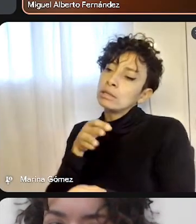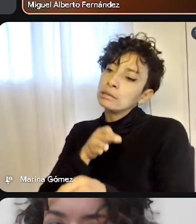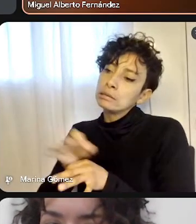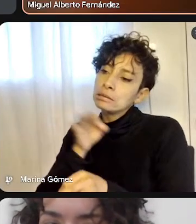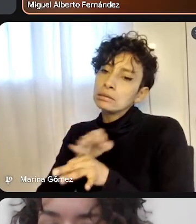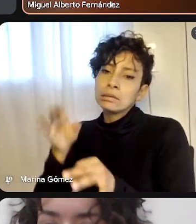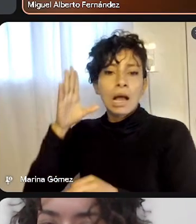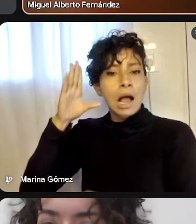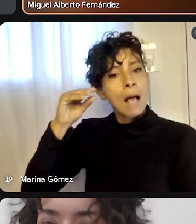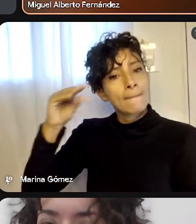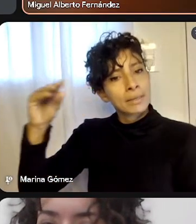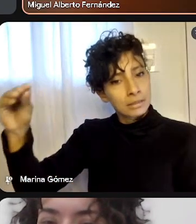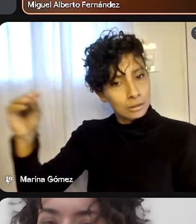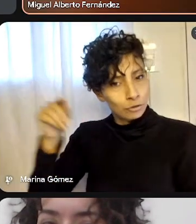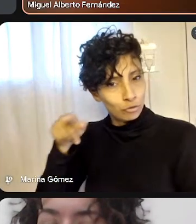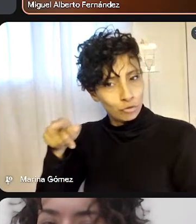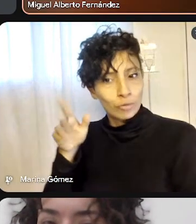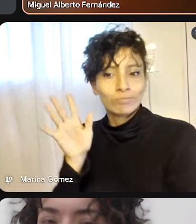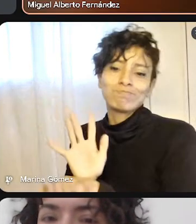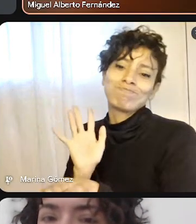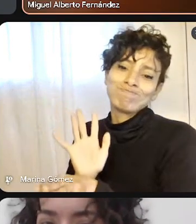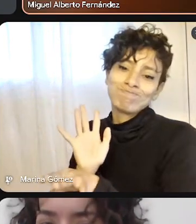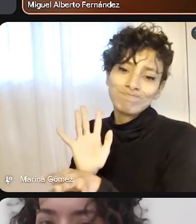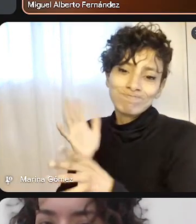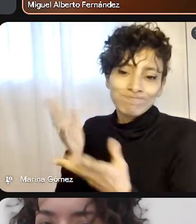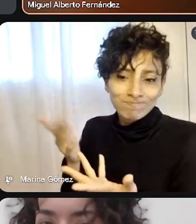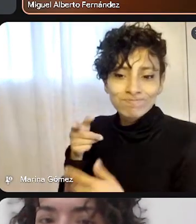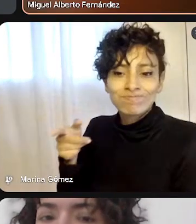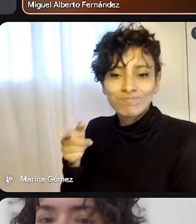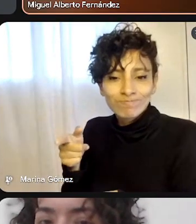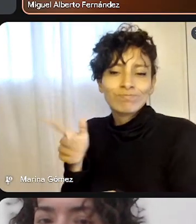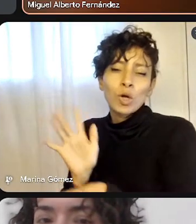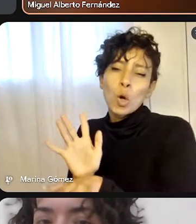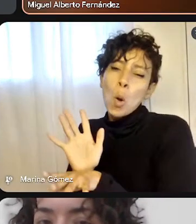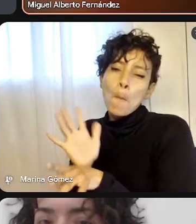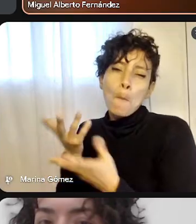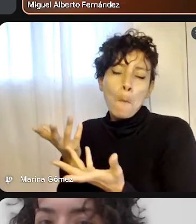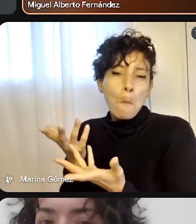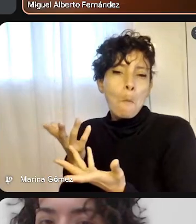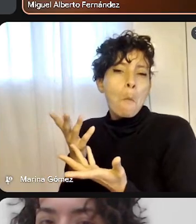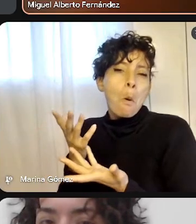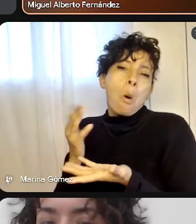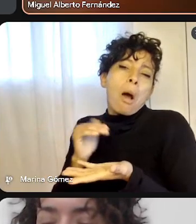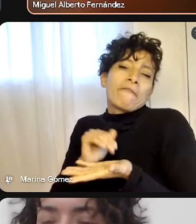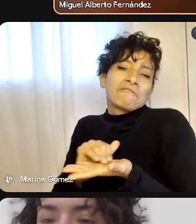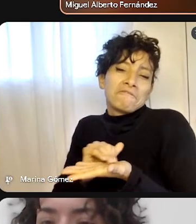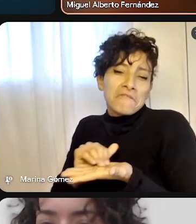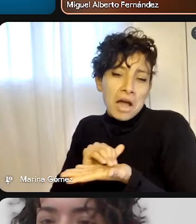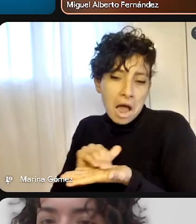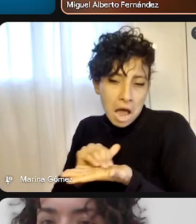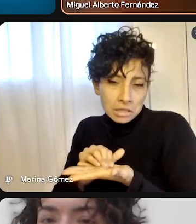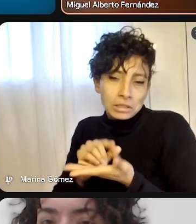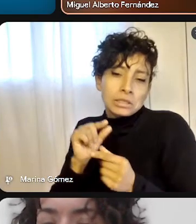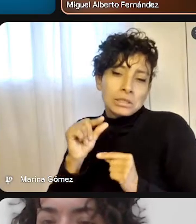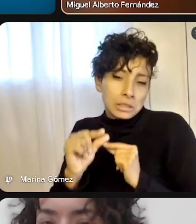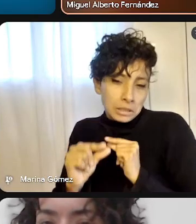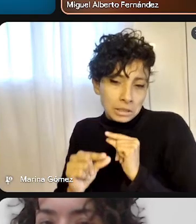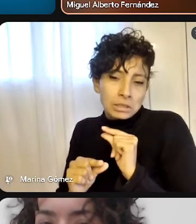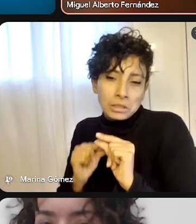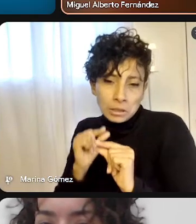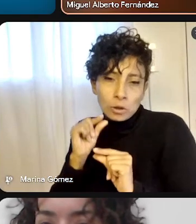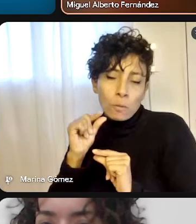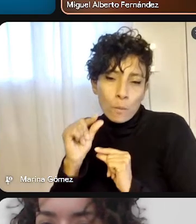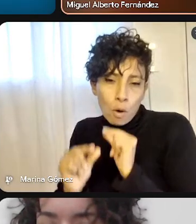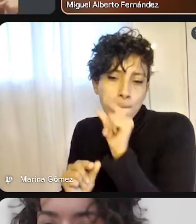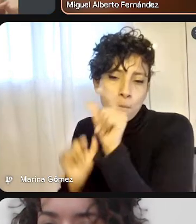un bebé que está ahí gateando, así que esperemos que en el futuro se capaciten más policías y que